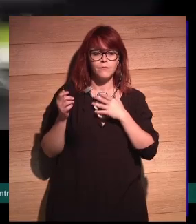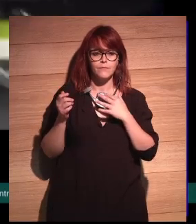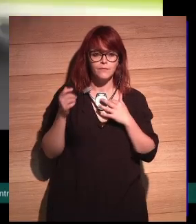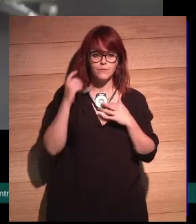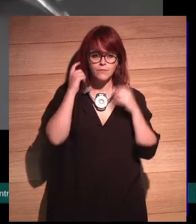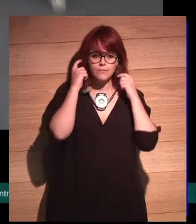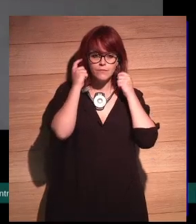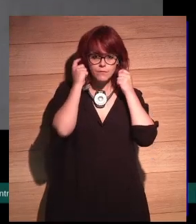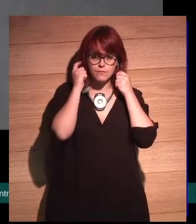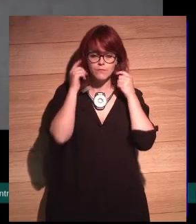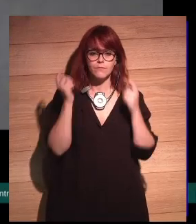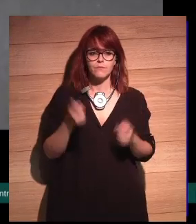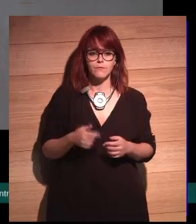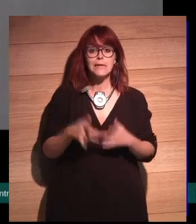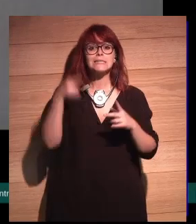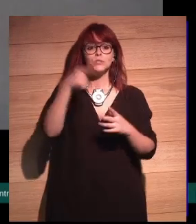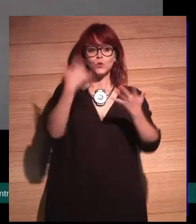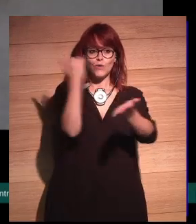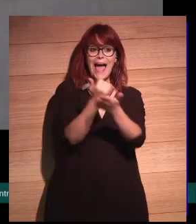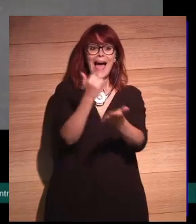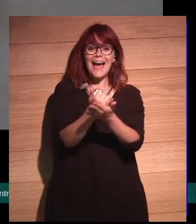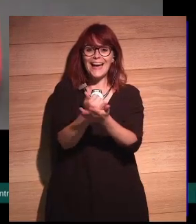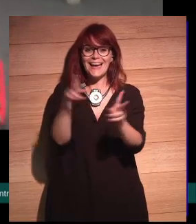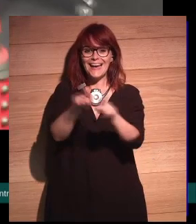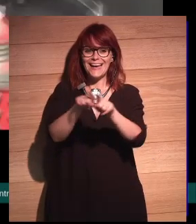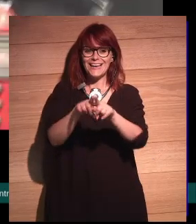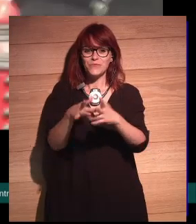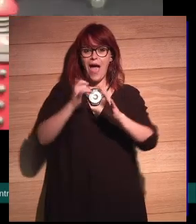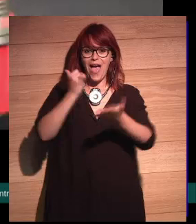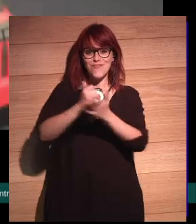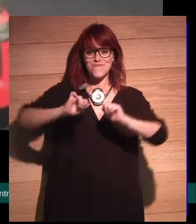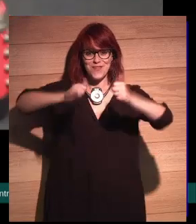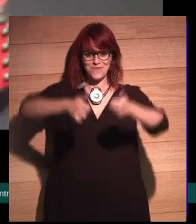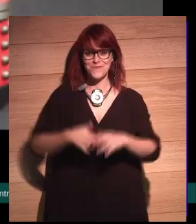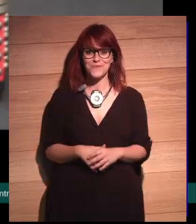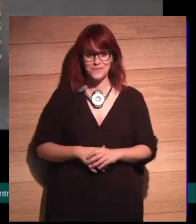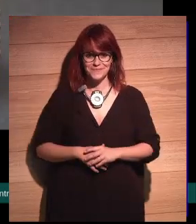This is an early experiment we did. Este es un experimento que hicimos al principio.